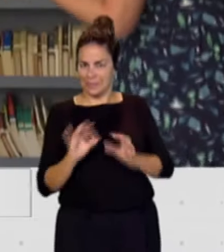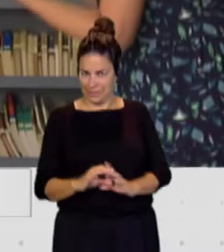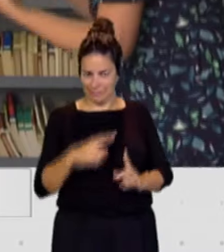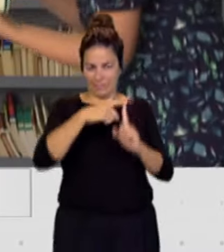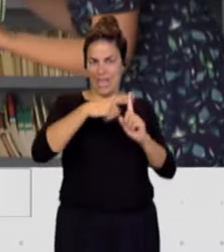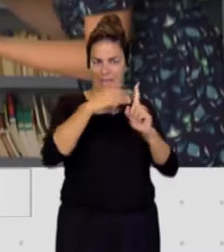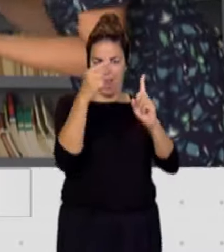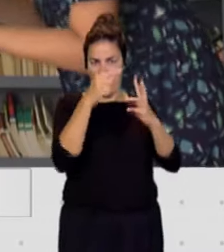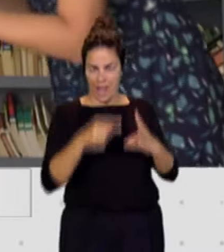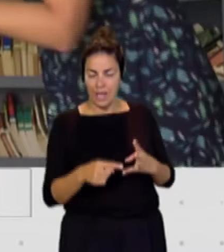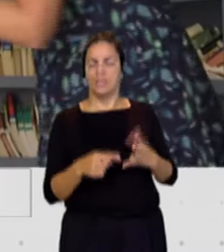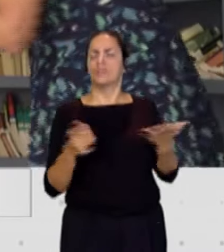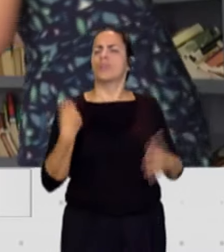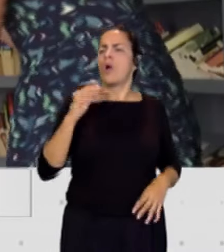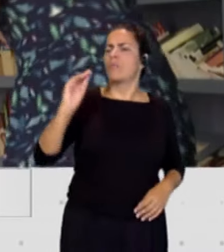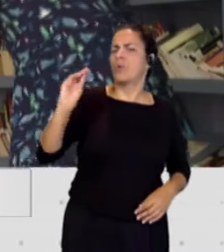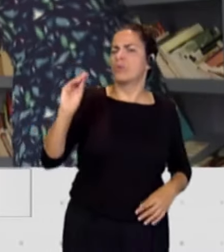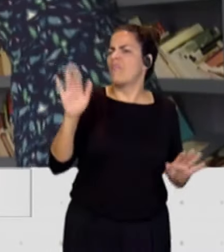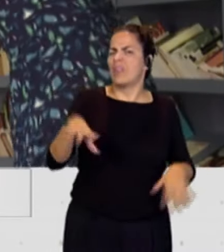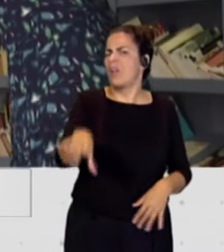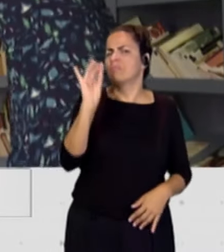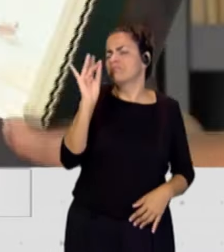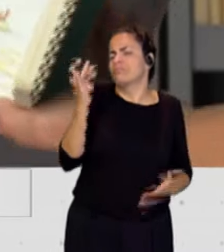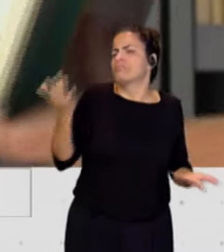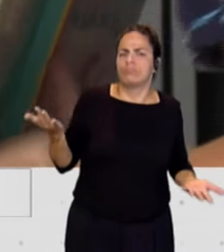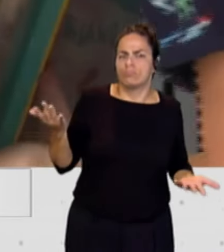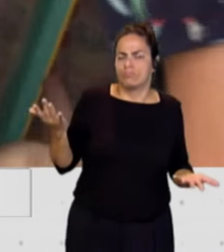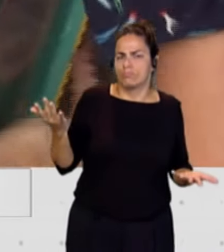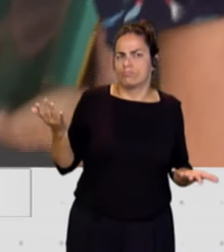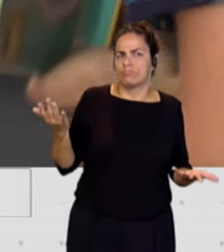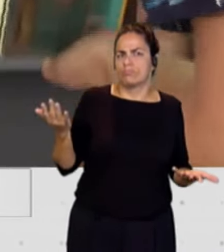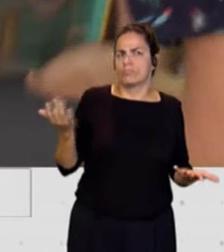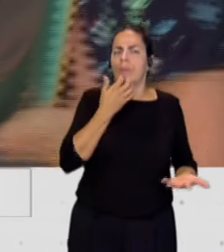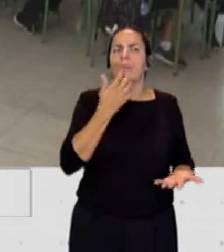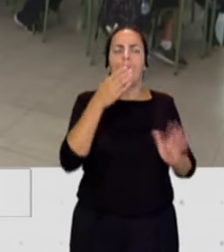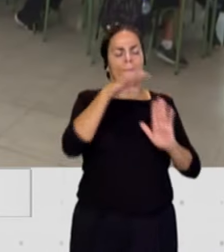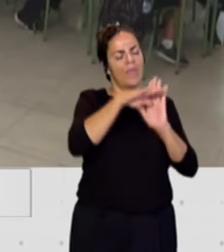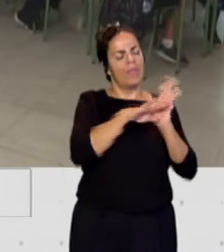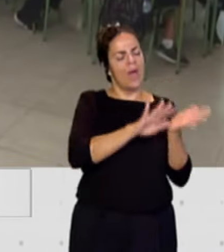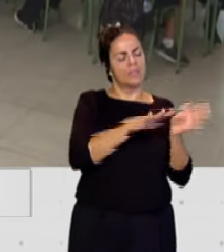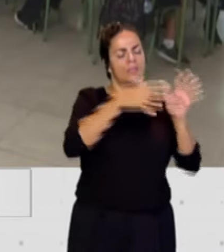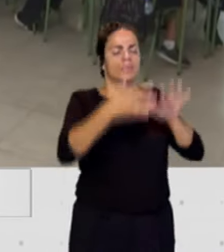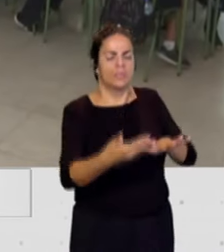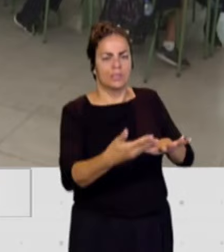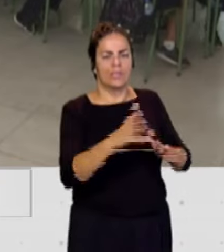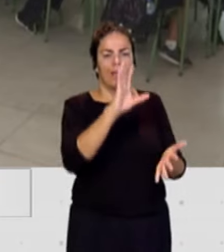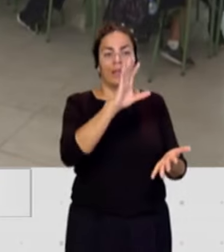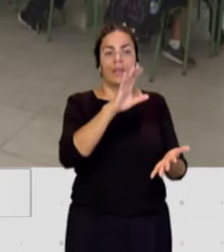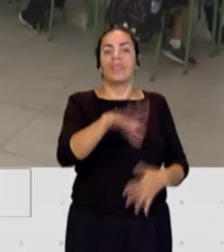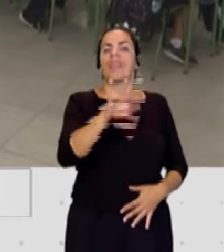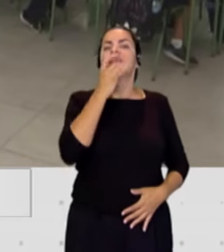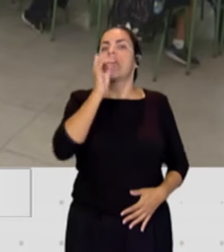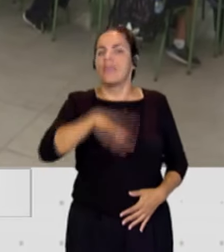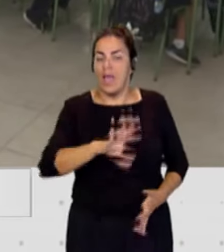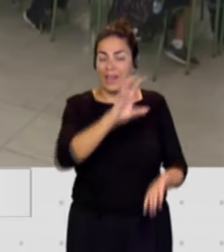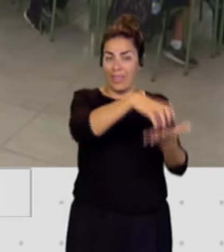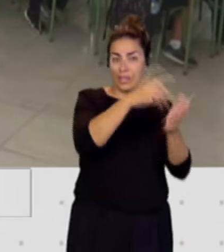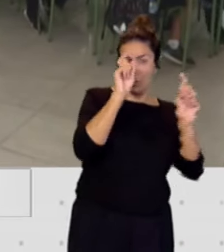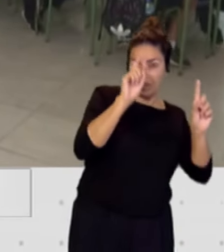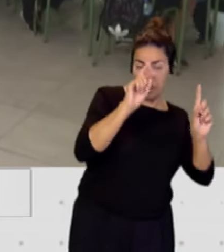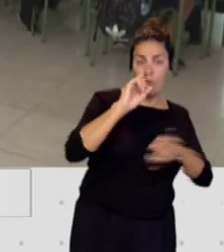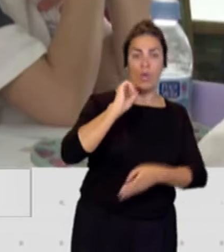pregunto Quién va a tener la última palabra a la hora de decidir qué medida se va a aplicar el centro educativo la dirección